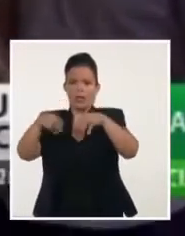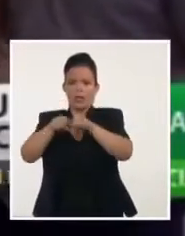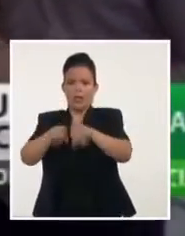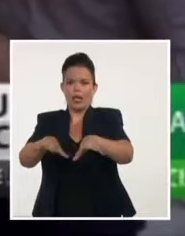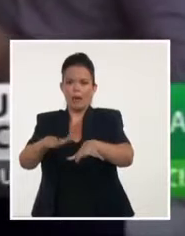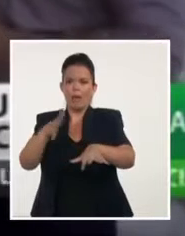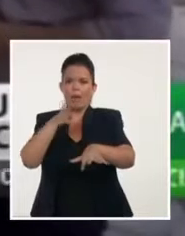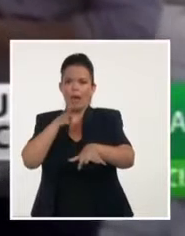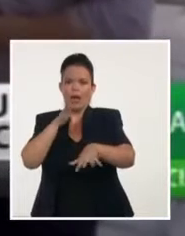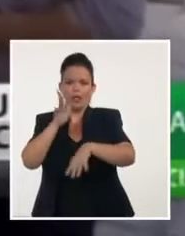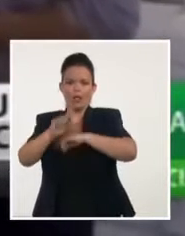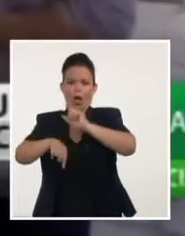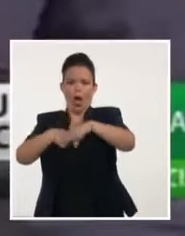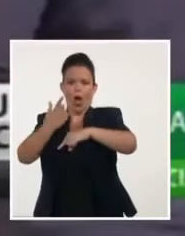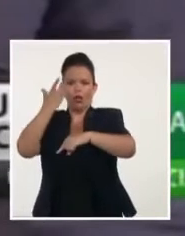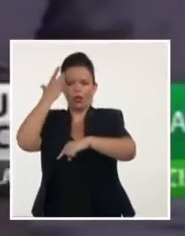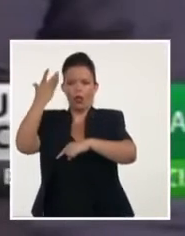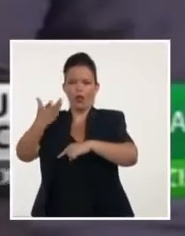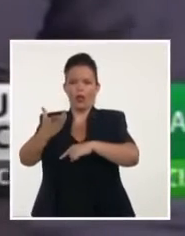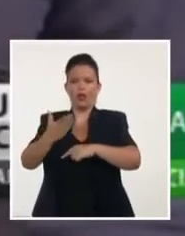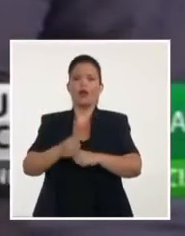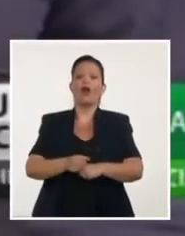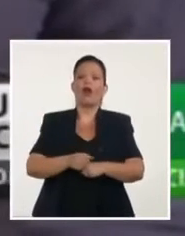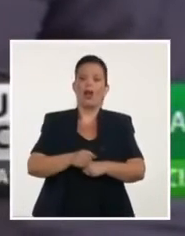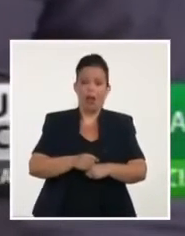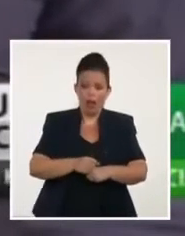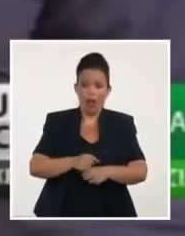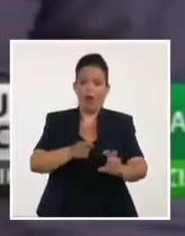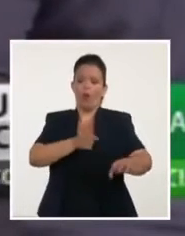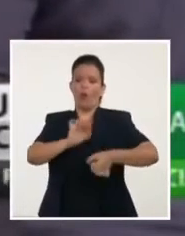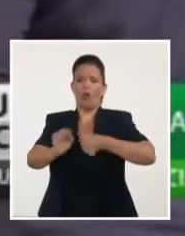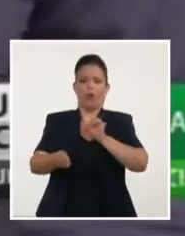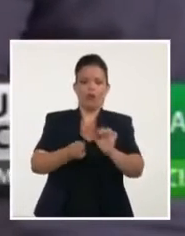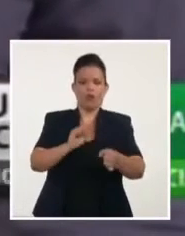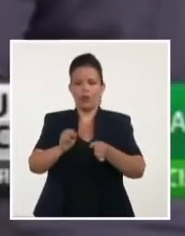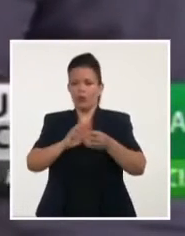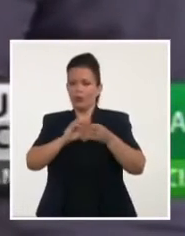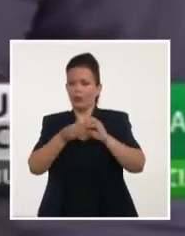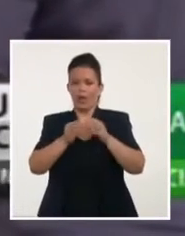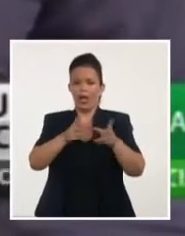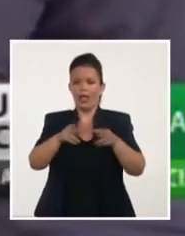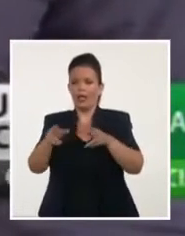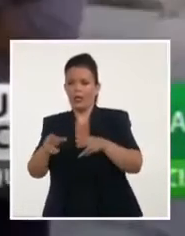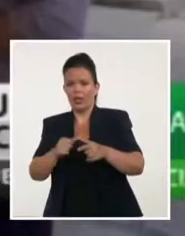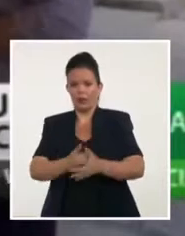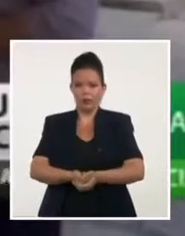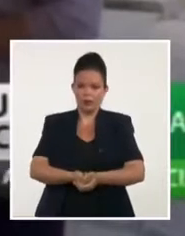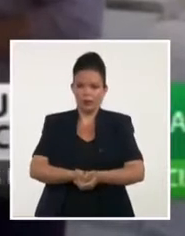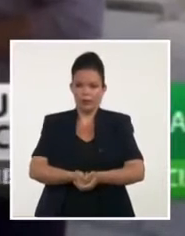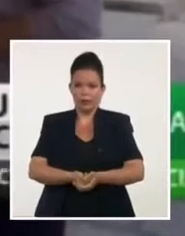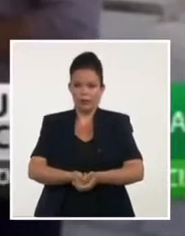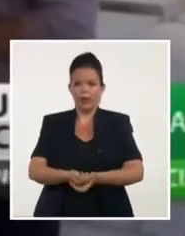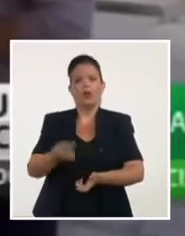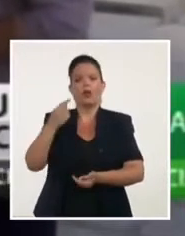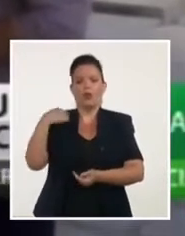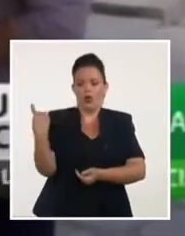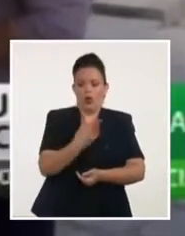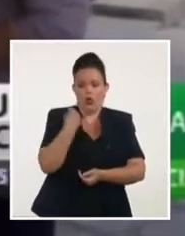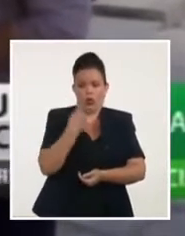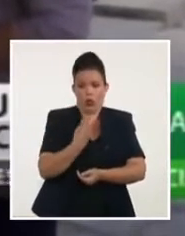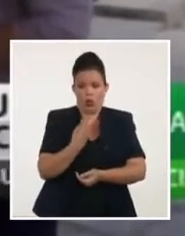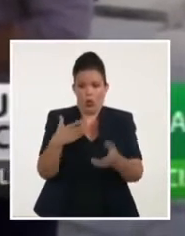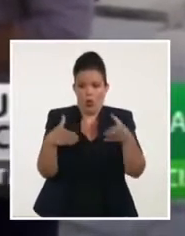banderas cubanas, identificados con su bandera como símbolo de soberanía, de independencia.